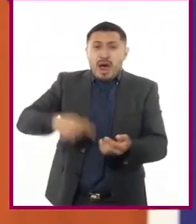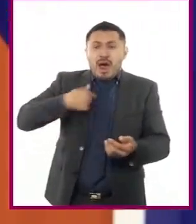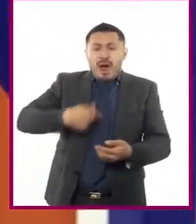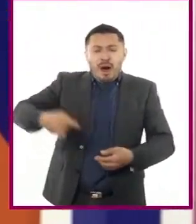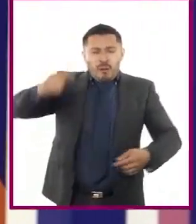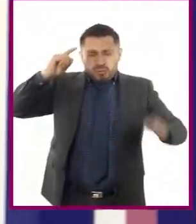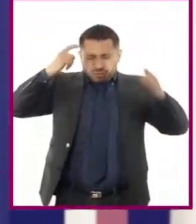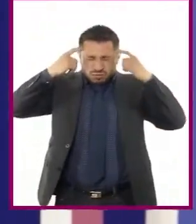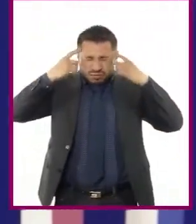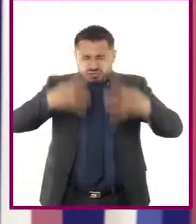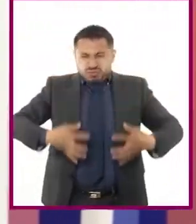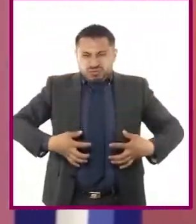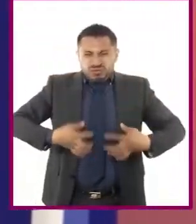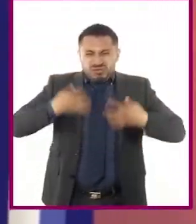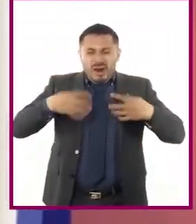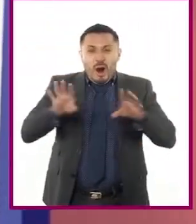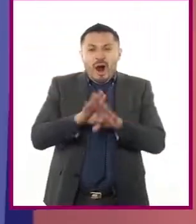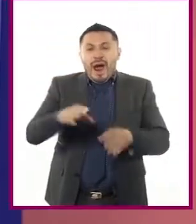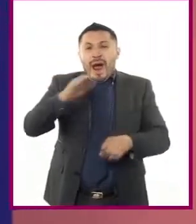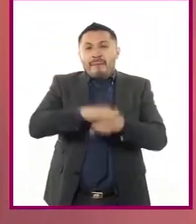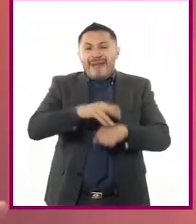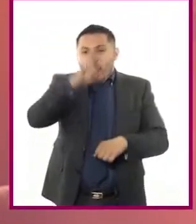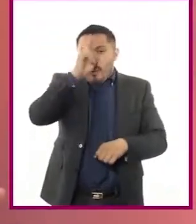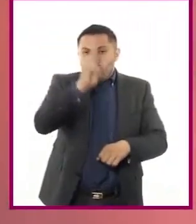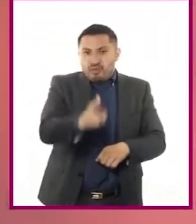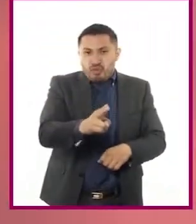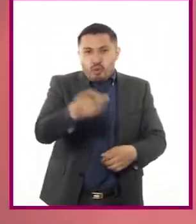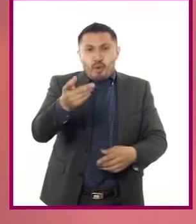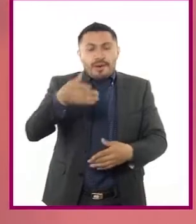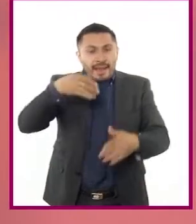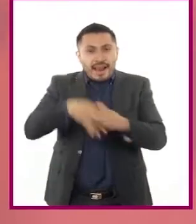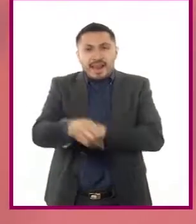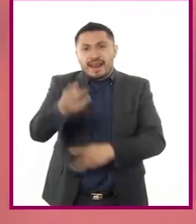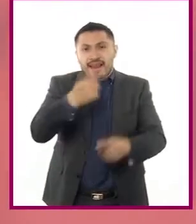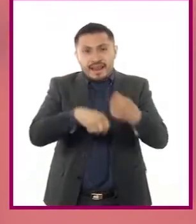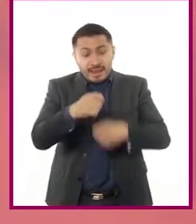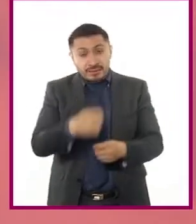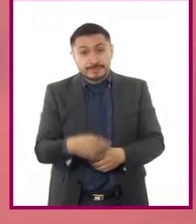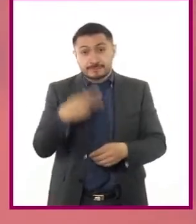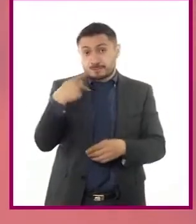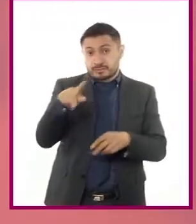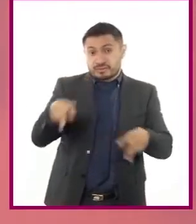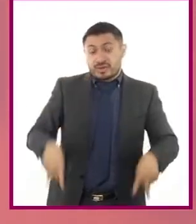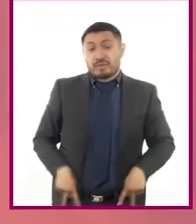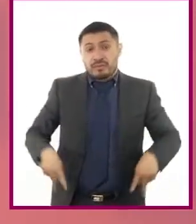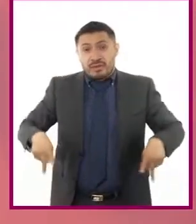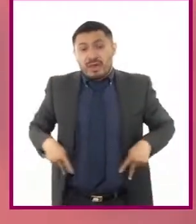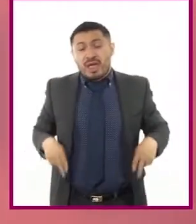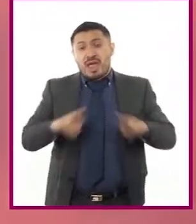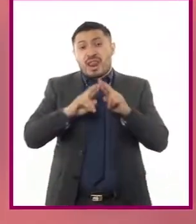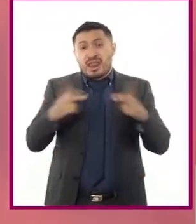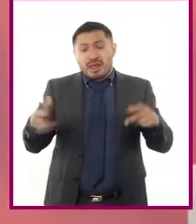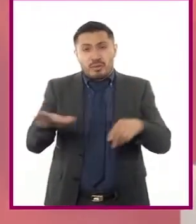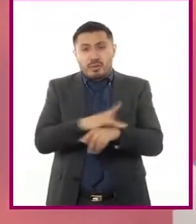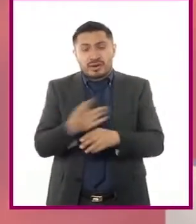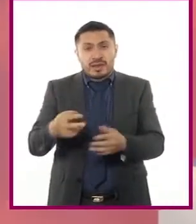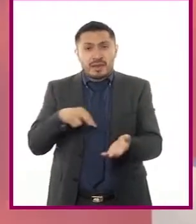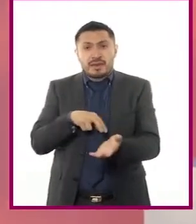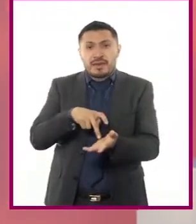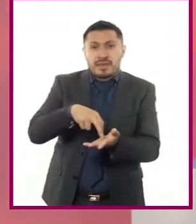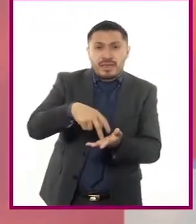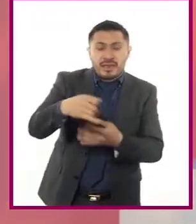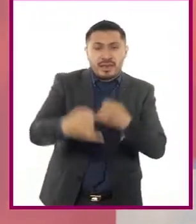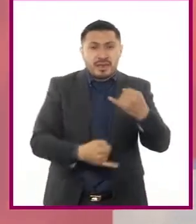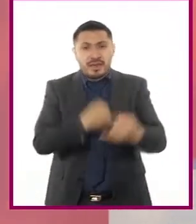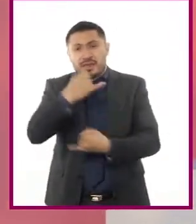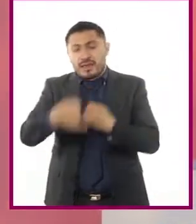hice cuando a un amigo le prohibieron la entrada en una tienda. El pantalón de mi amigo se rompió porque se resbaló mientras jugábamos